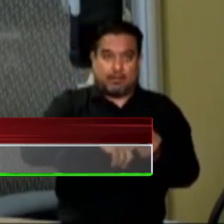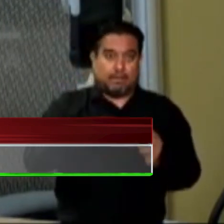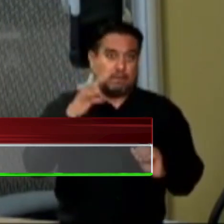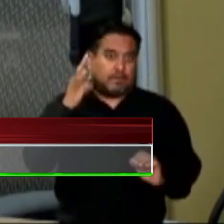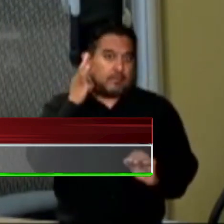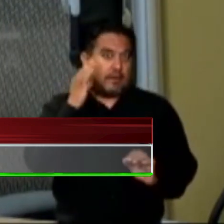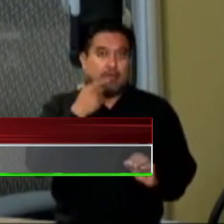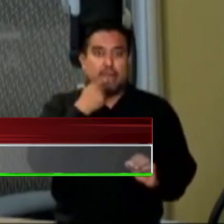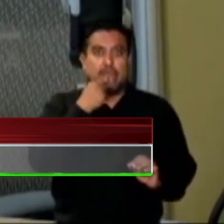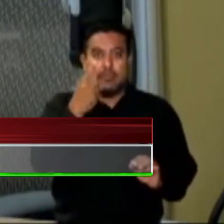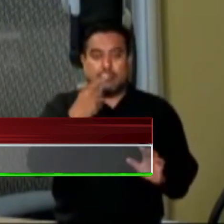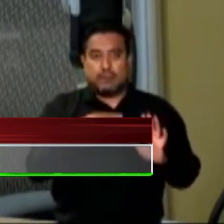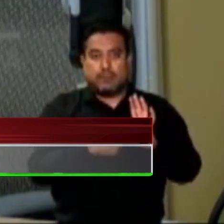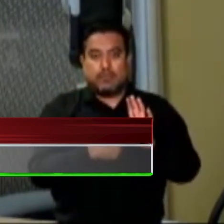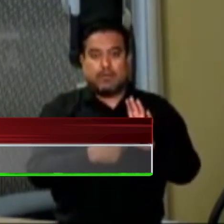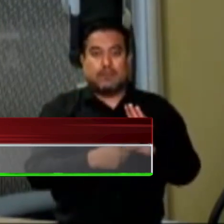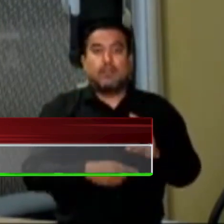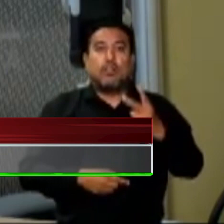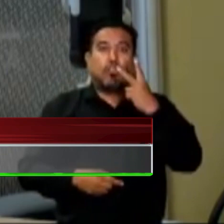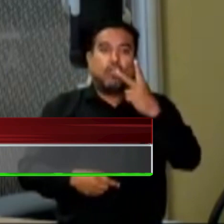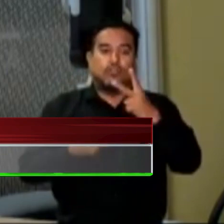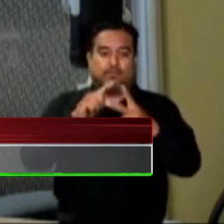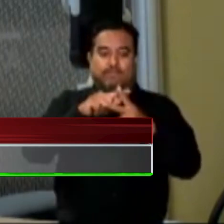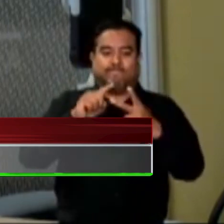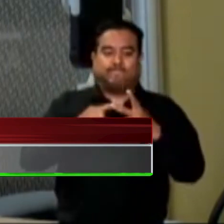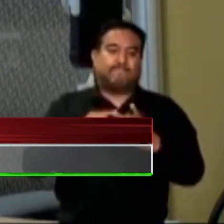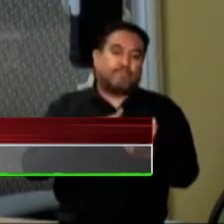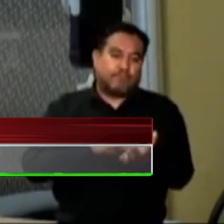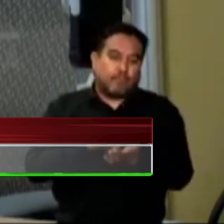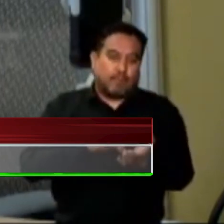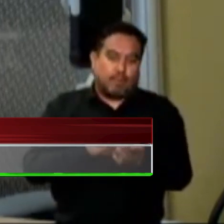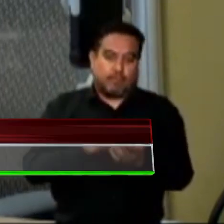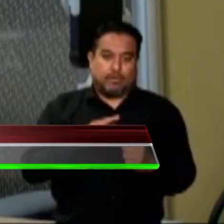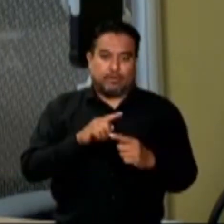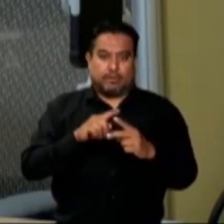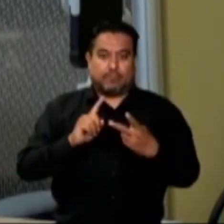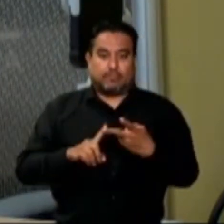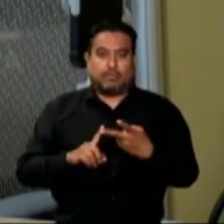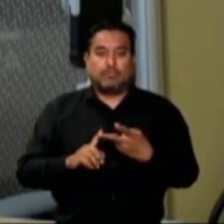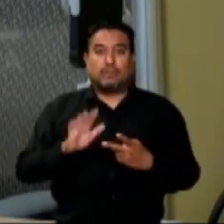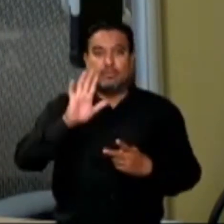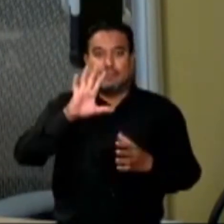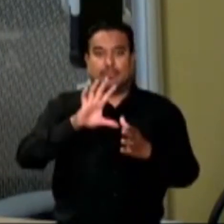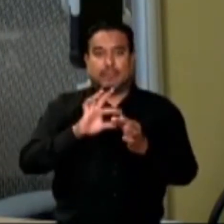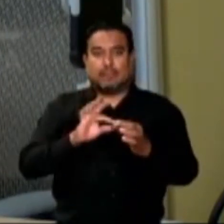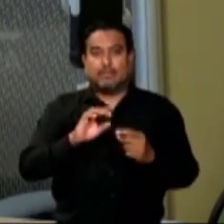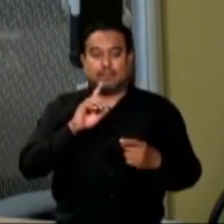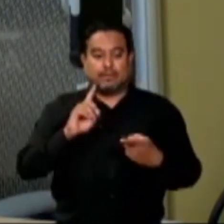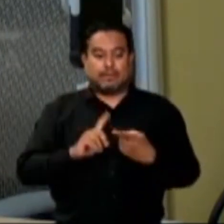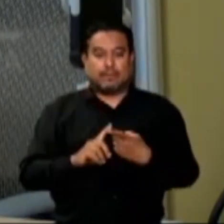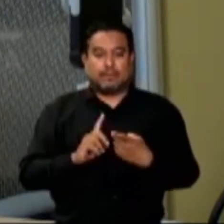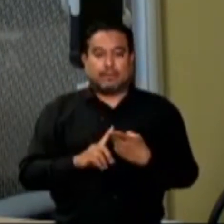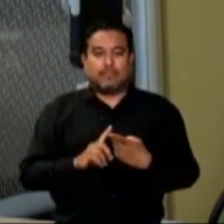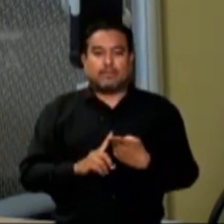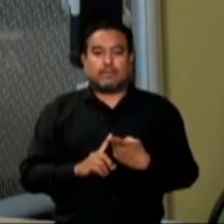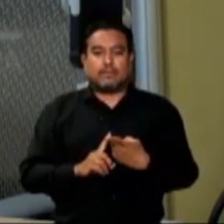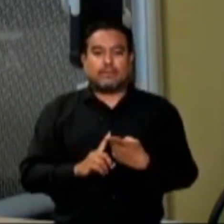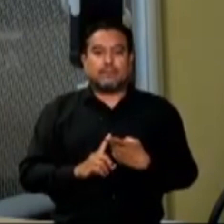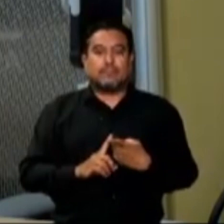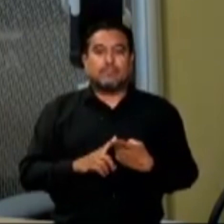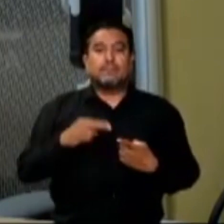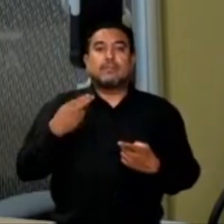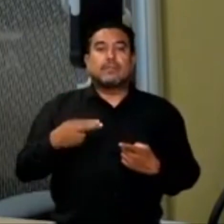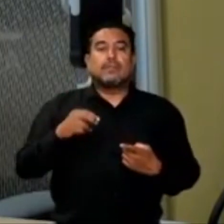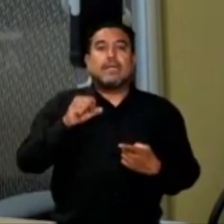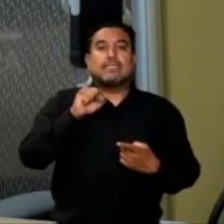Fiscalía especifica dos tipos de apoyos mutuamente excluyentes. Uno, el apoyo complementario de